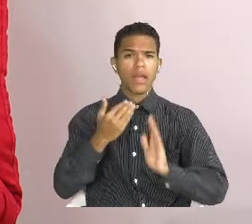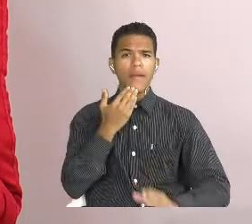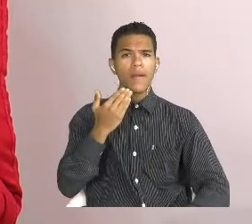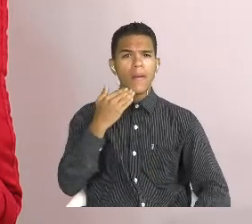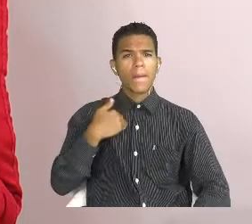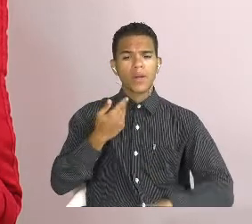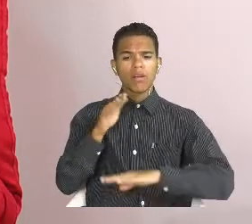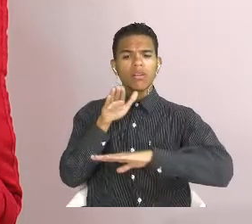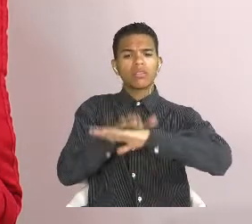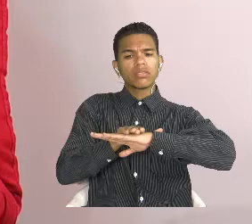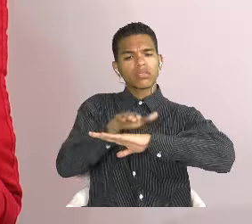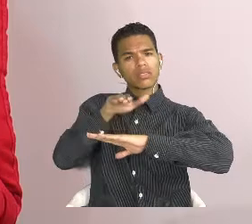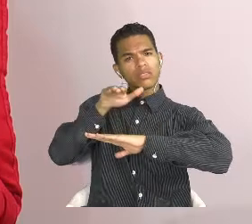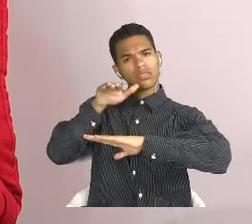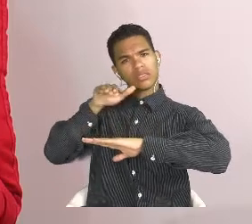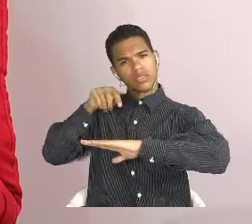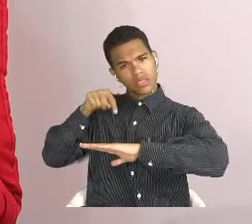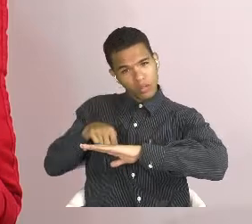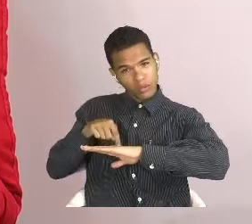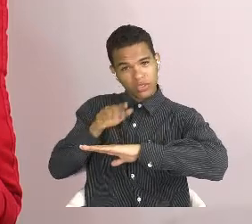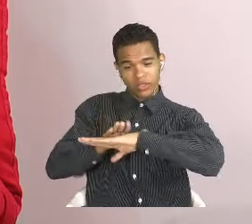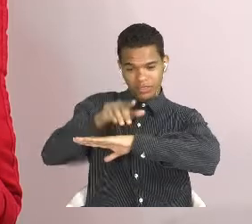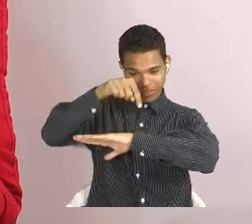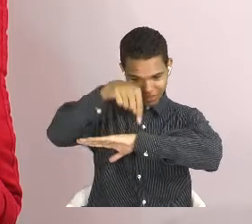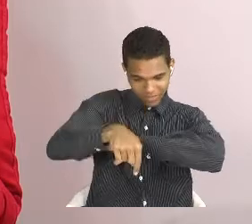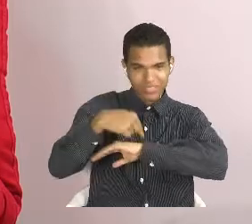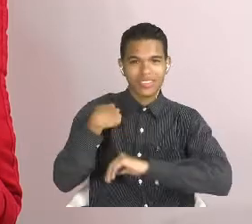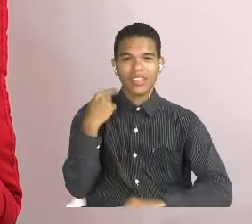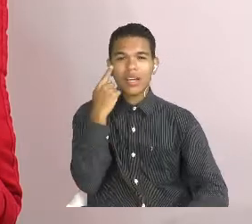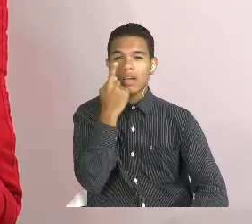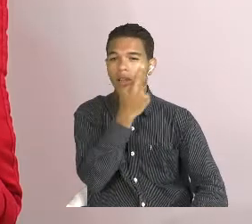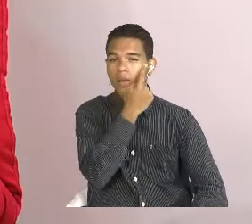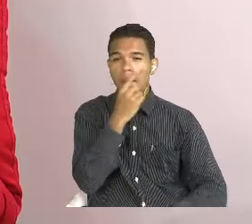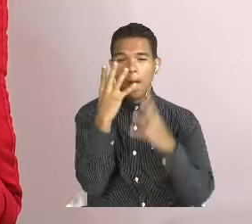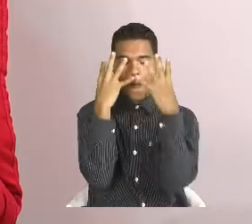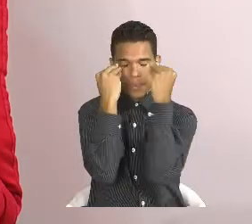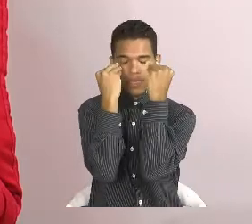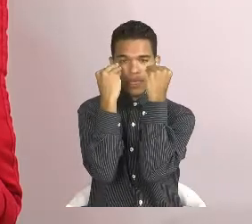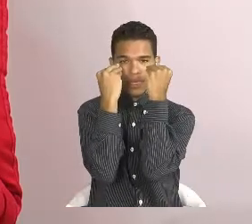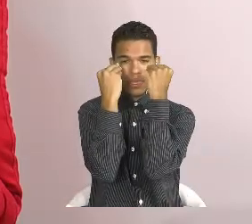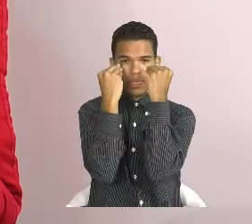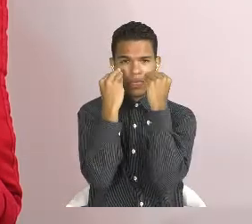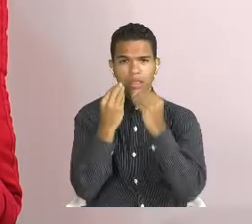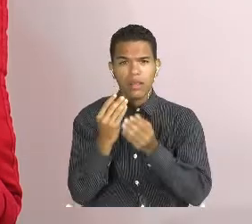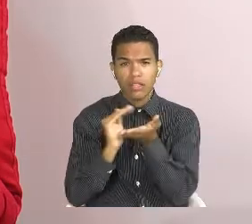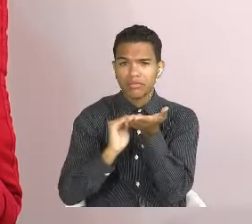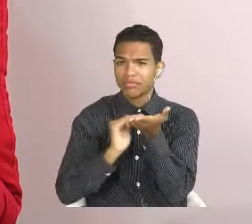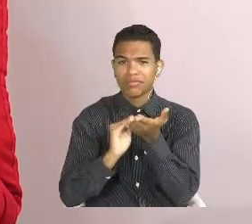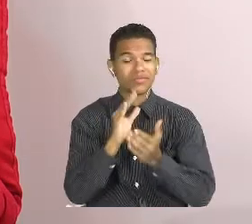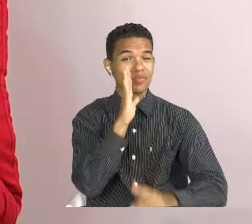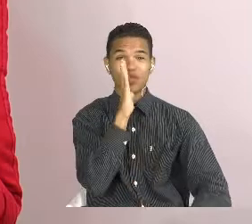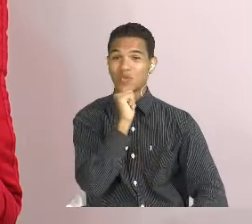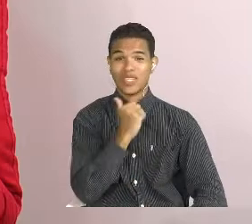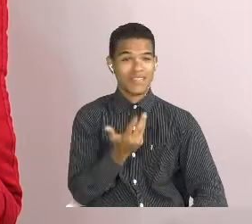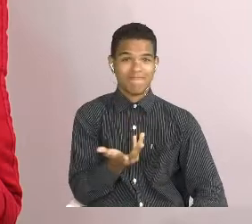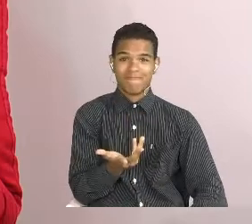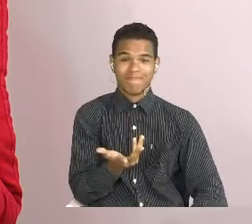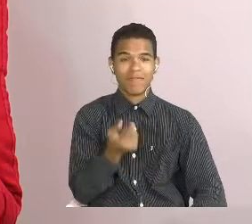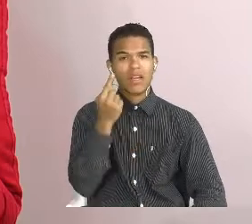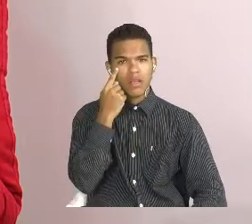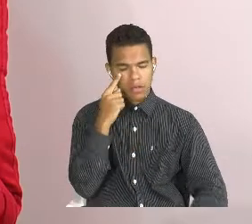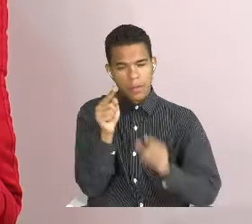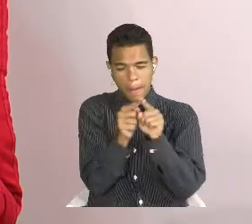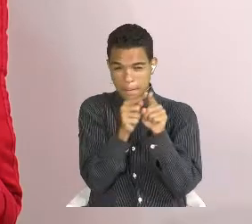de ceguera irreversible en el mundo. Entonces, es un tema bastante importante al que vamos a profundizar. No sé si quieras empezar